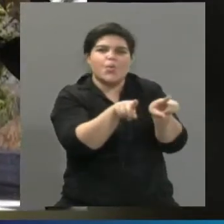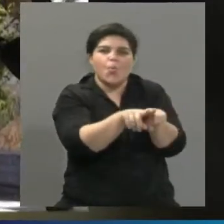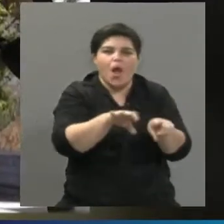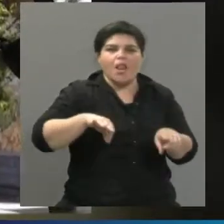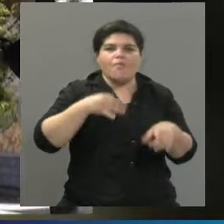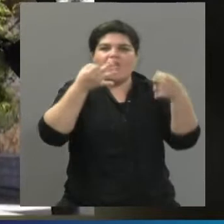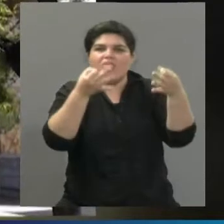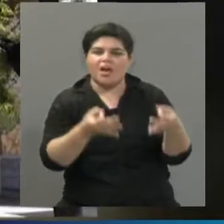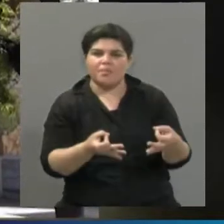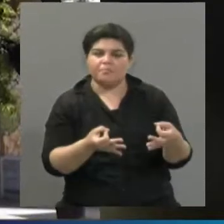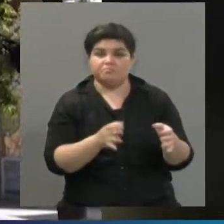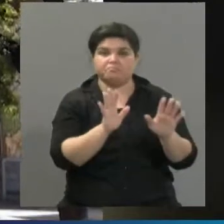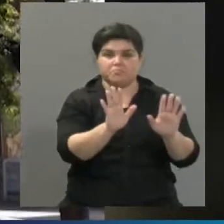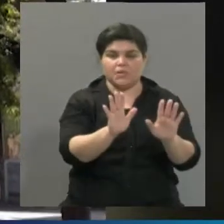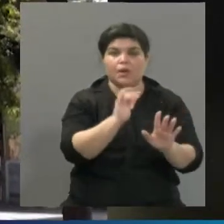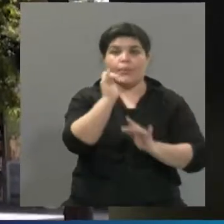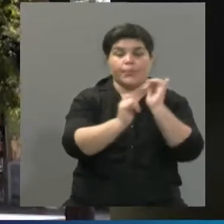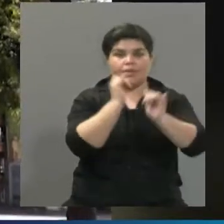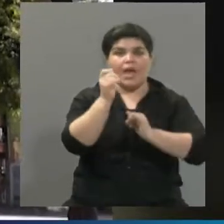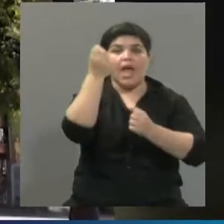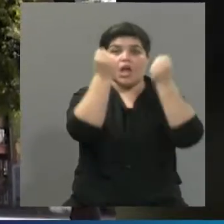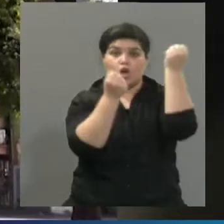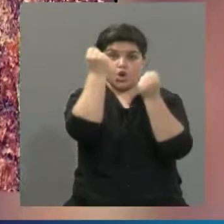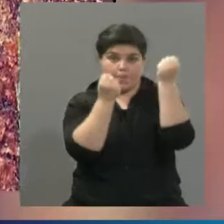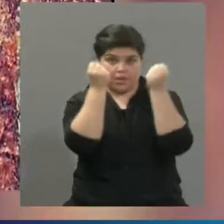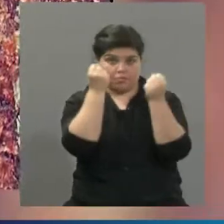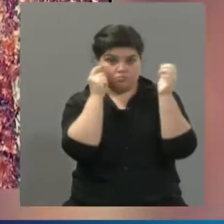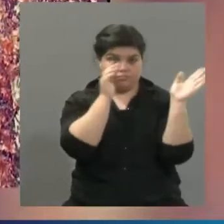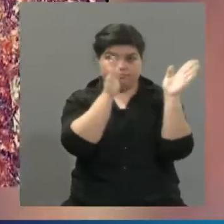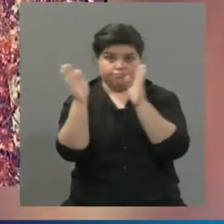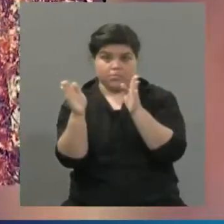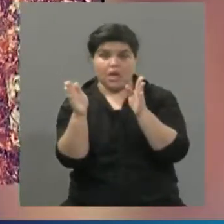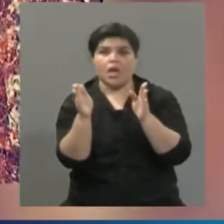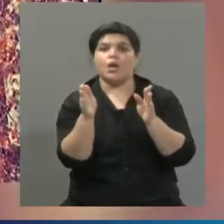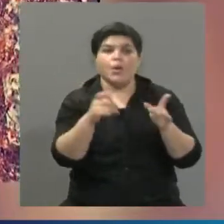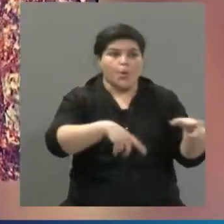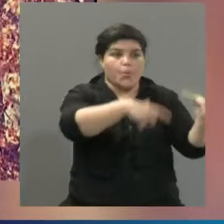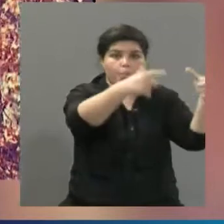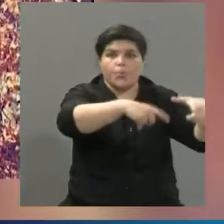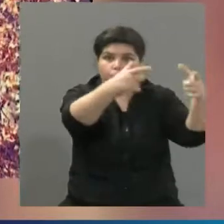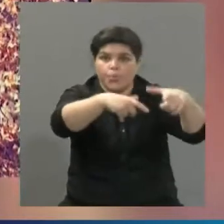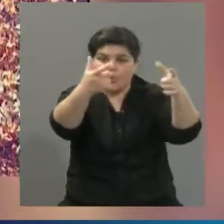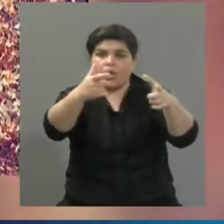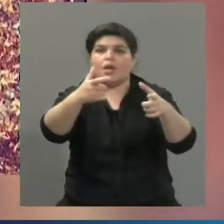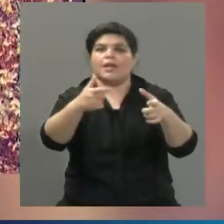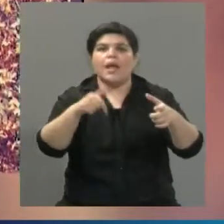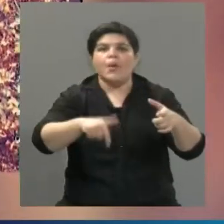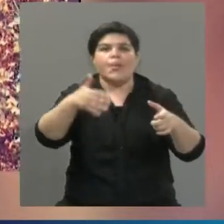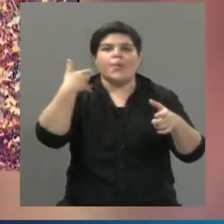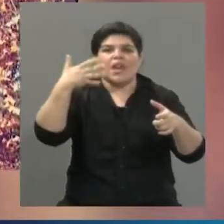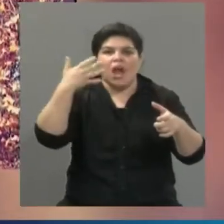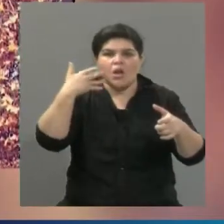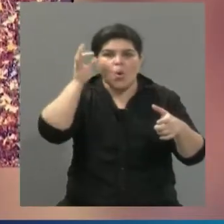lado económico, usted teniendo los árboles en la calle completa, como debe ser en verano, que tenga la posibilidad de gastar menos en aire